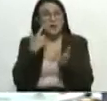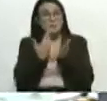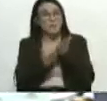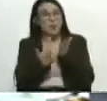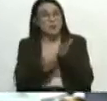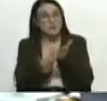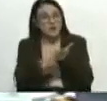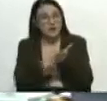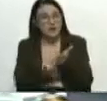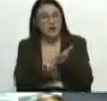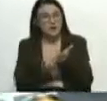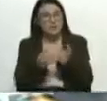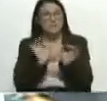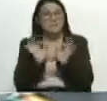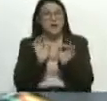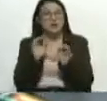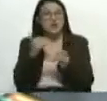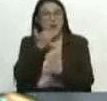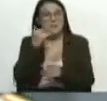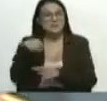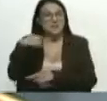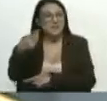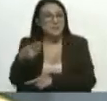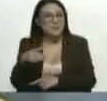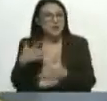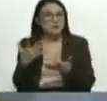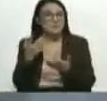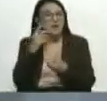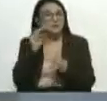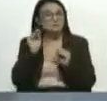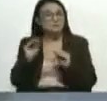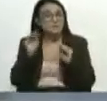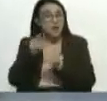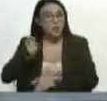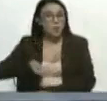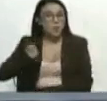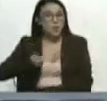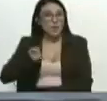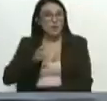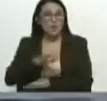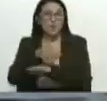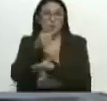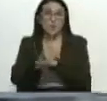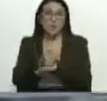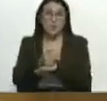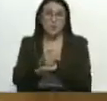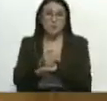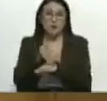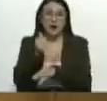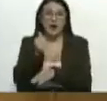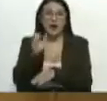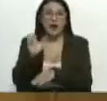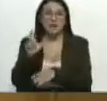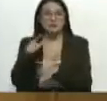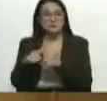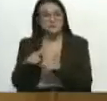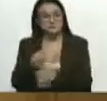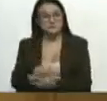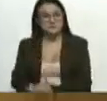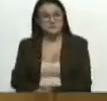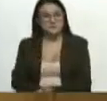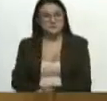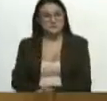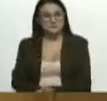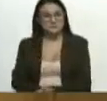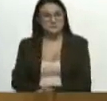que se va preparando lo que sucederá después para poder convencer a un jurado de la culpabilidad de Alex Saab.